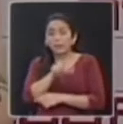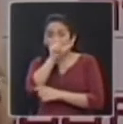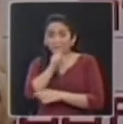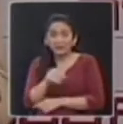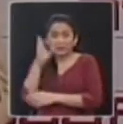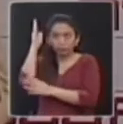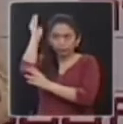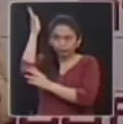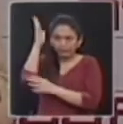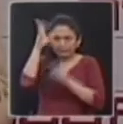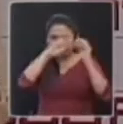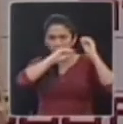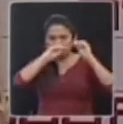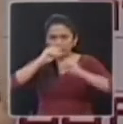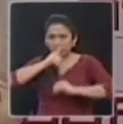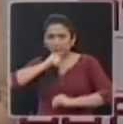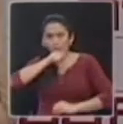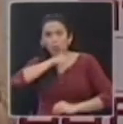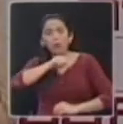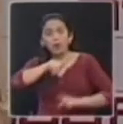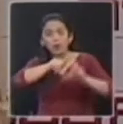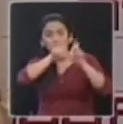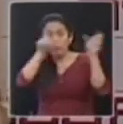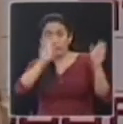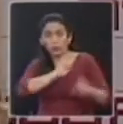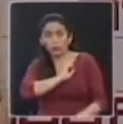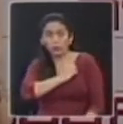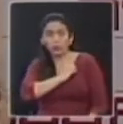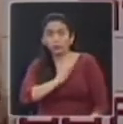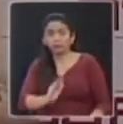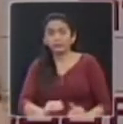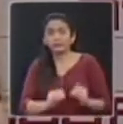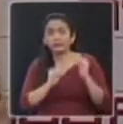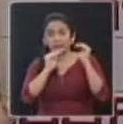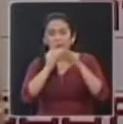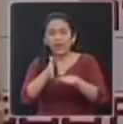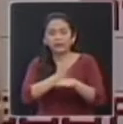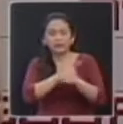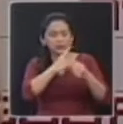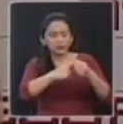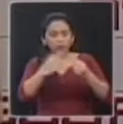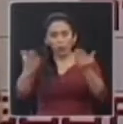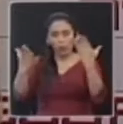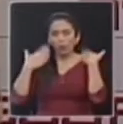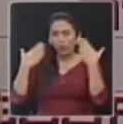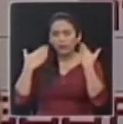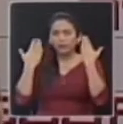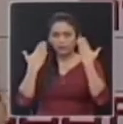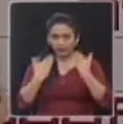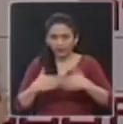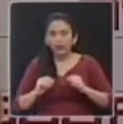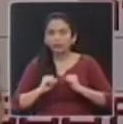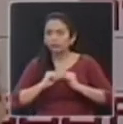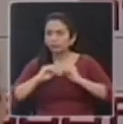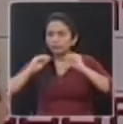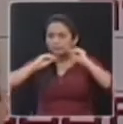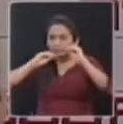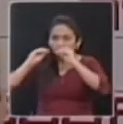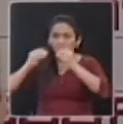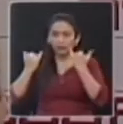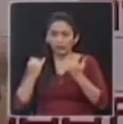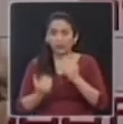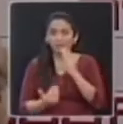ya vienen realizando el Bootcamp 360 en las ciudades de Quito y Guayaquil. Ahora lo traemos a Cuenca y